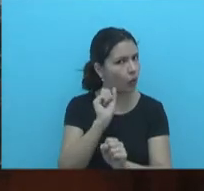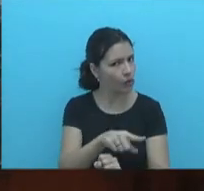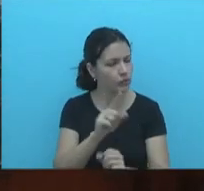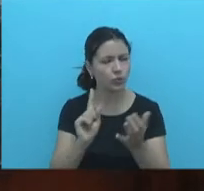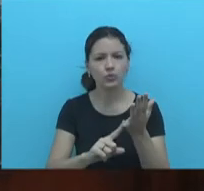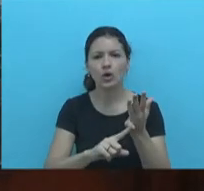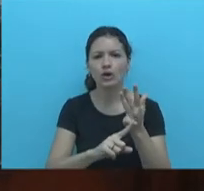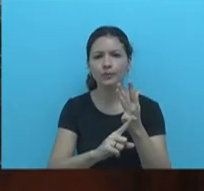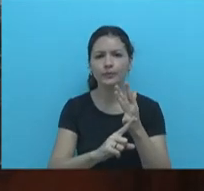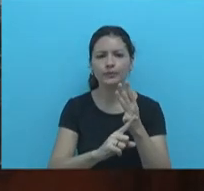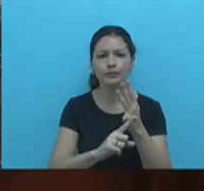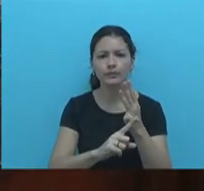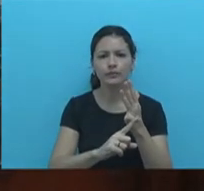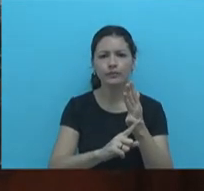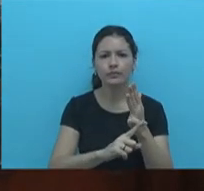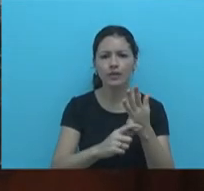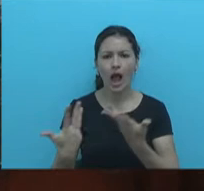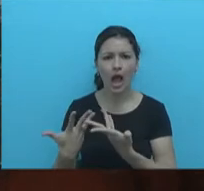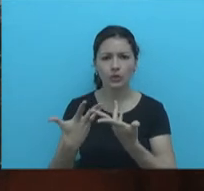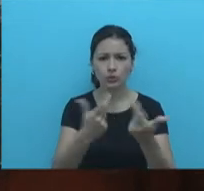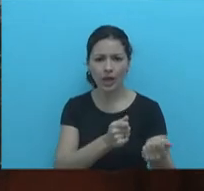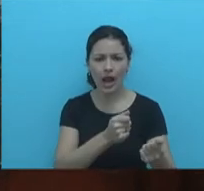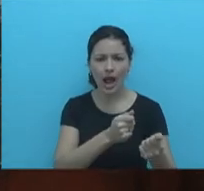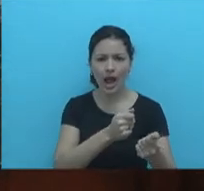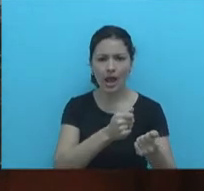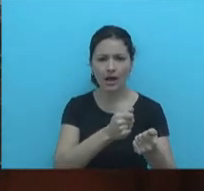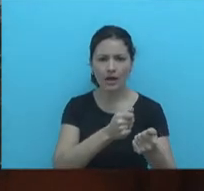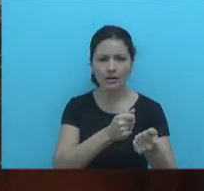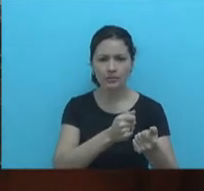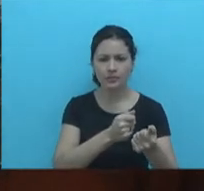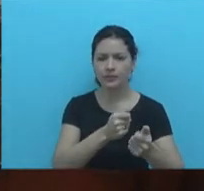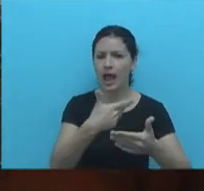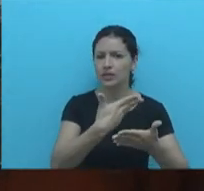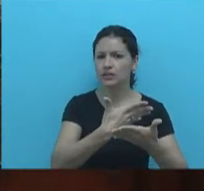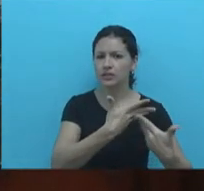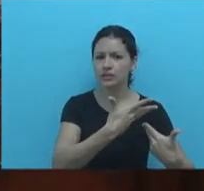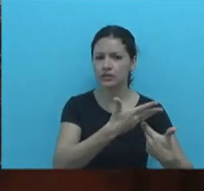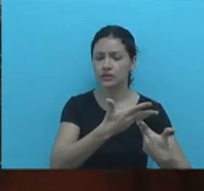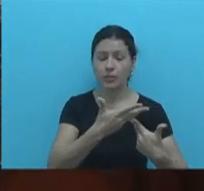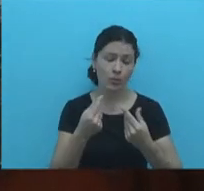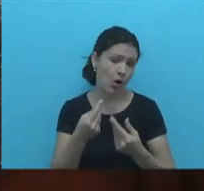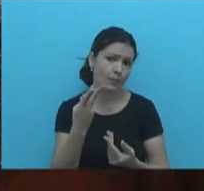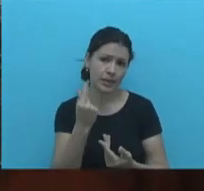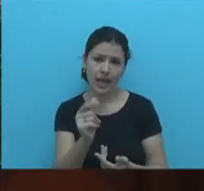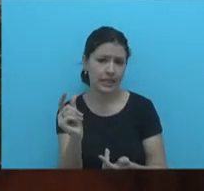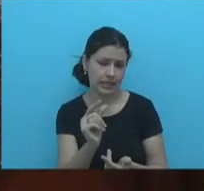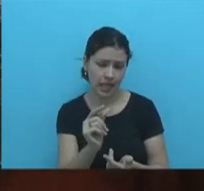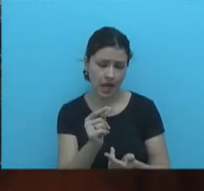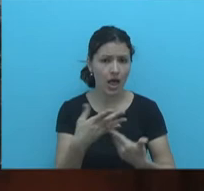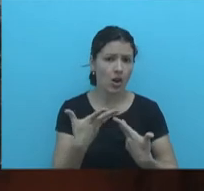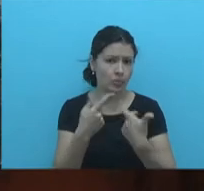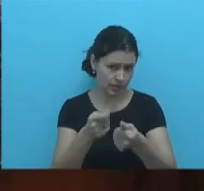la cooperativización de los trabajadores, el otorgamiento de microcréditos. 6. Contribuir